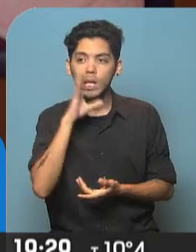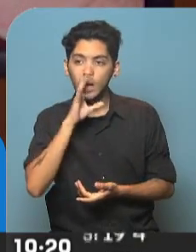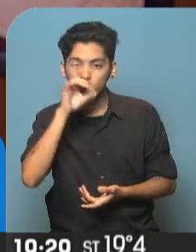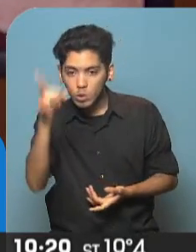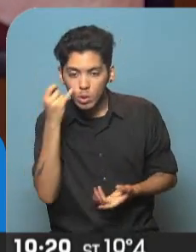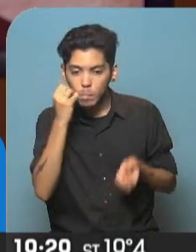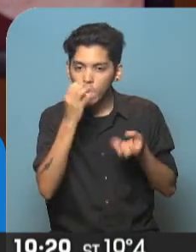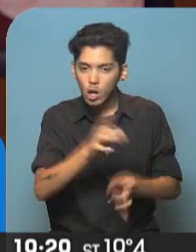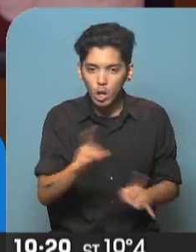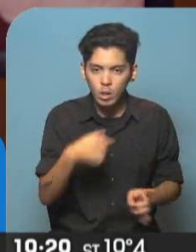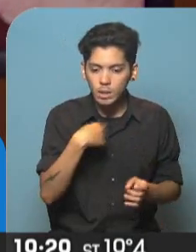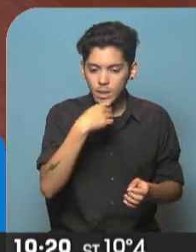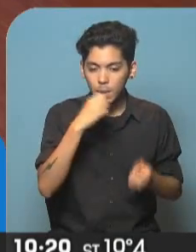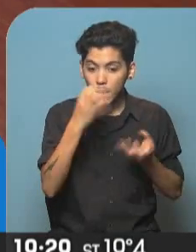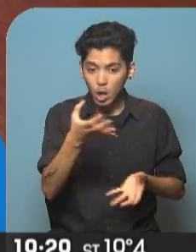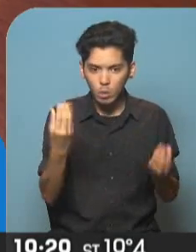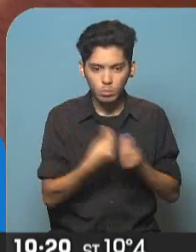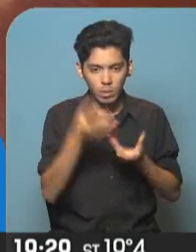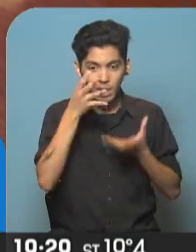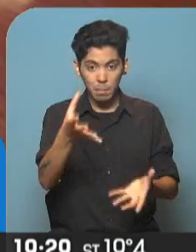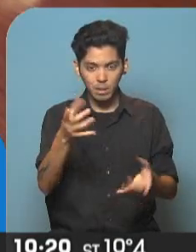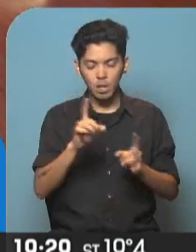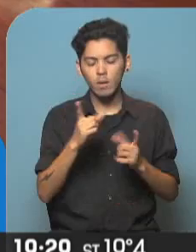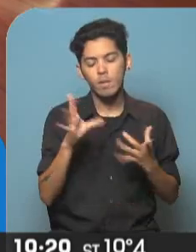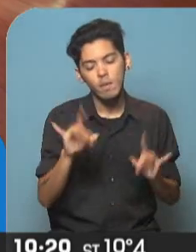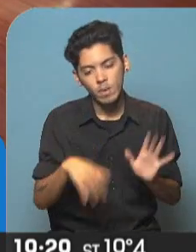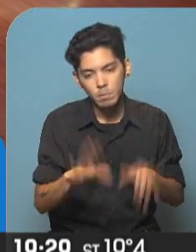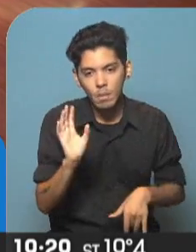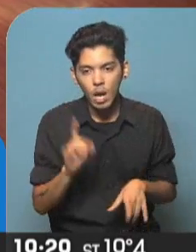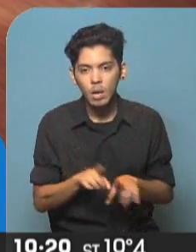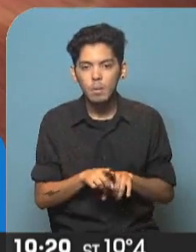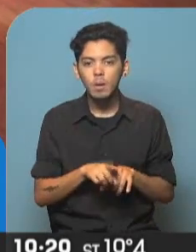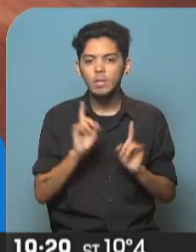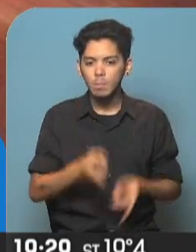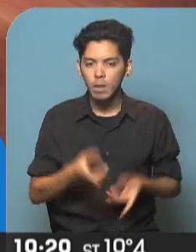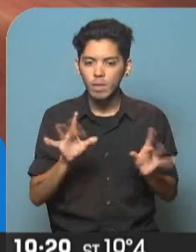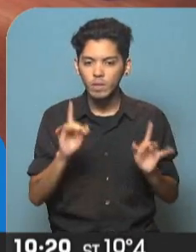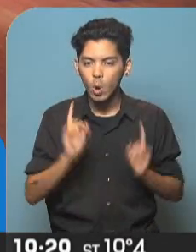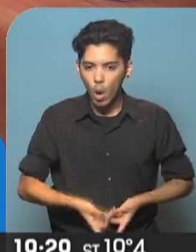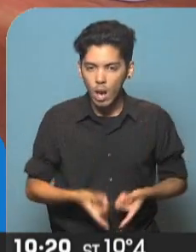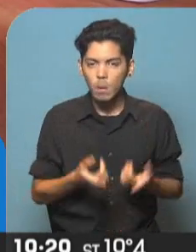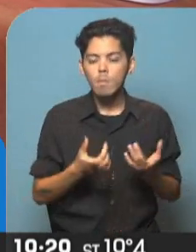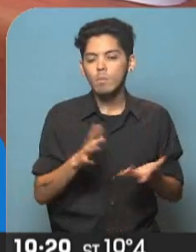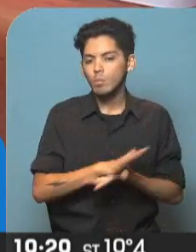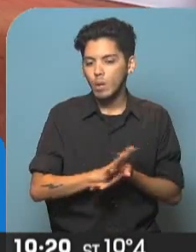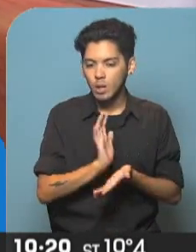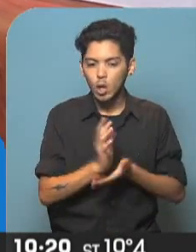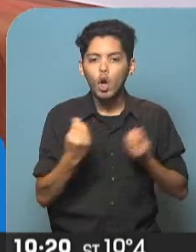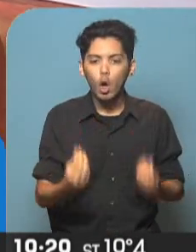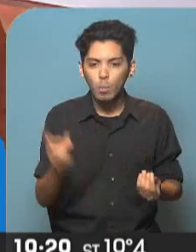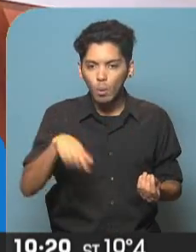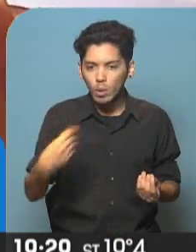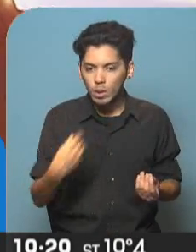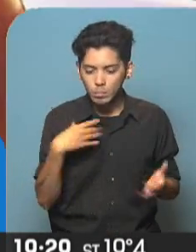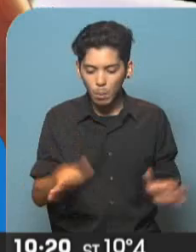siga mejorando si mejora mucho vamos a estar más difíciles financiamiento y también va a ser difícil pero básicamente como actuaron es lo que te dice el